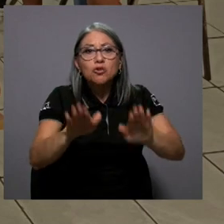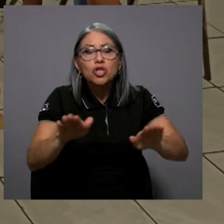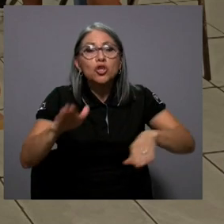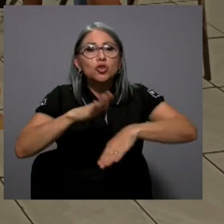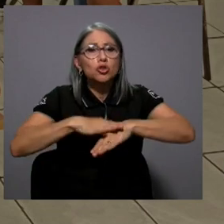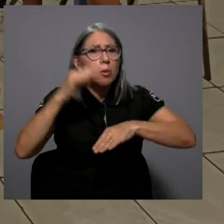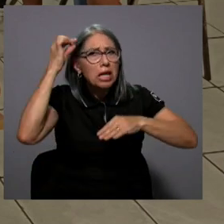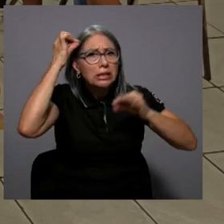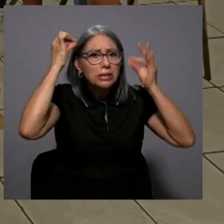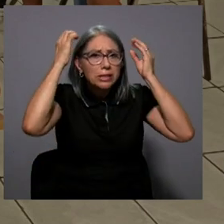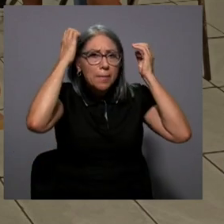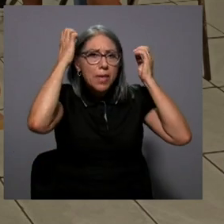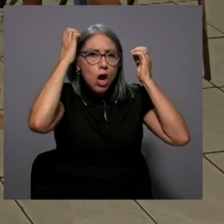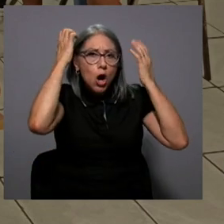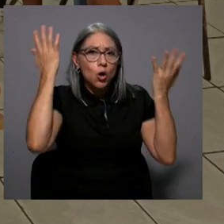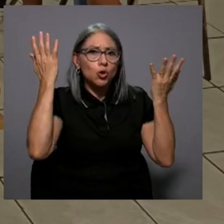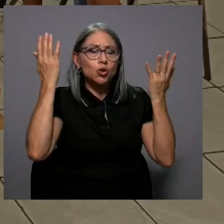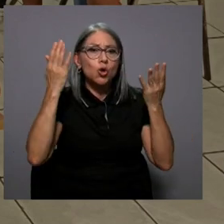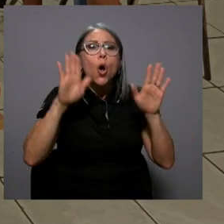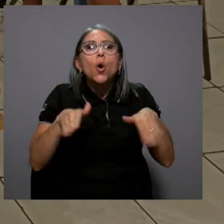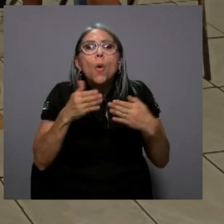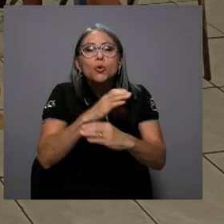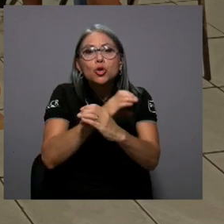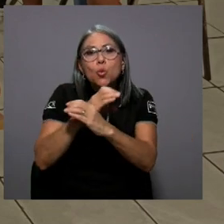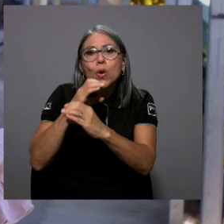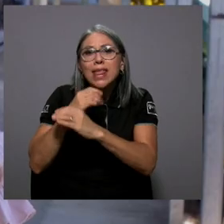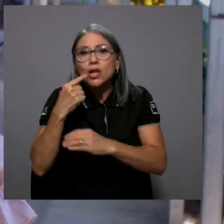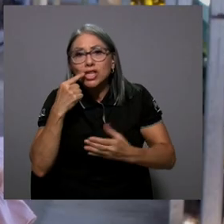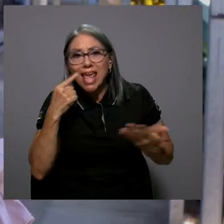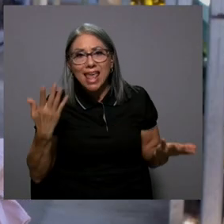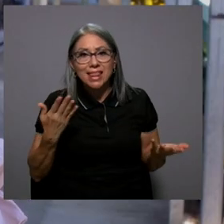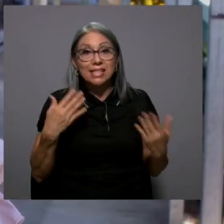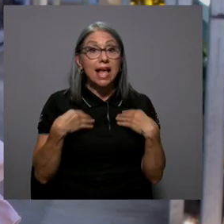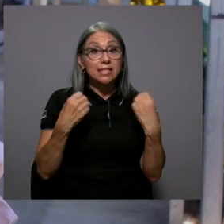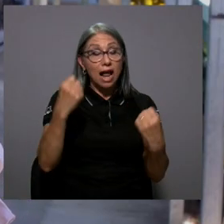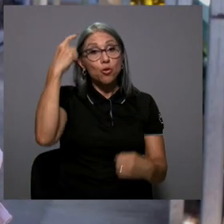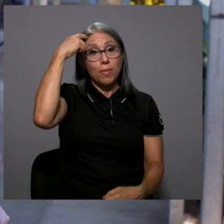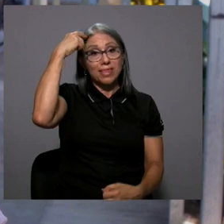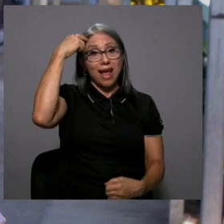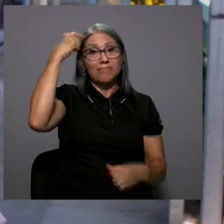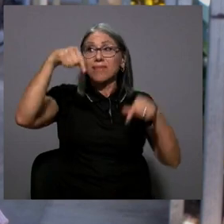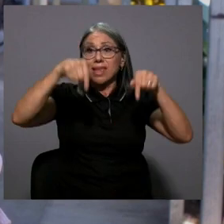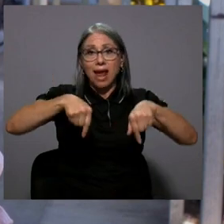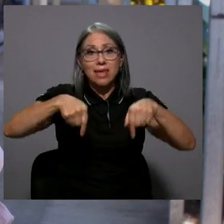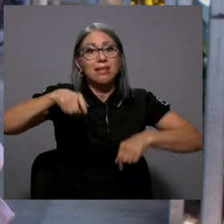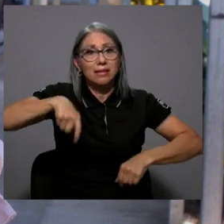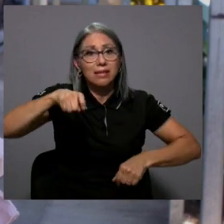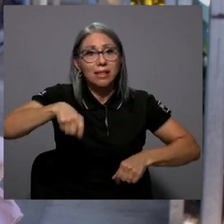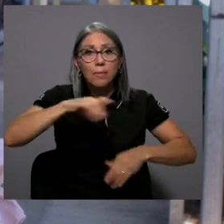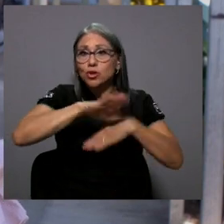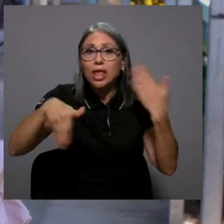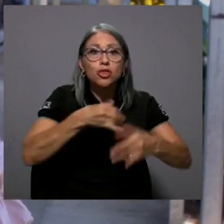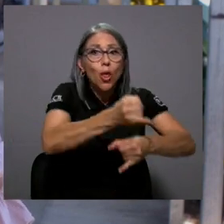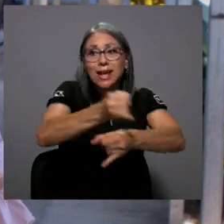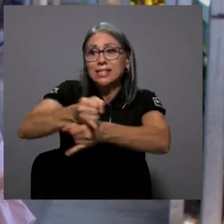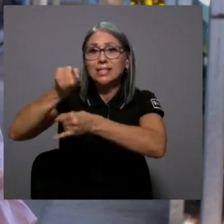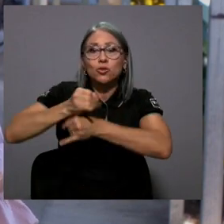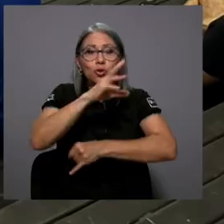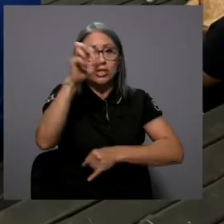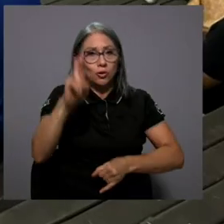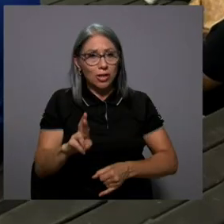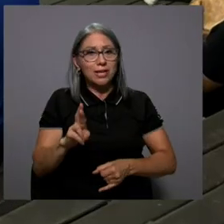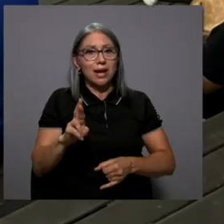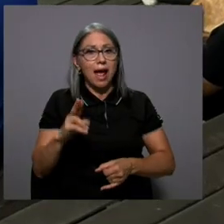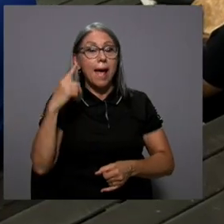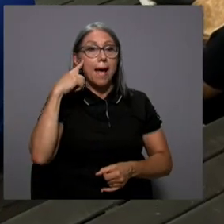piojos, el cuidado de los dientes, salud mental, que aquí necesitamos y en todas las instituciones de Costa